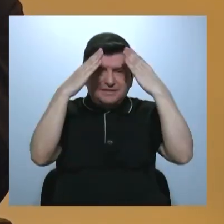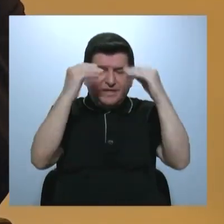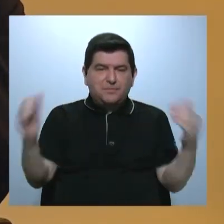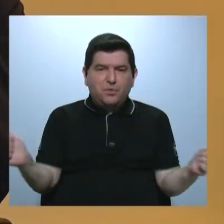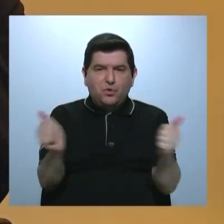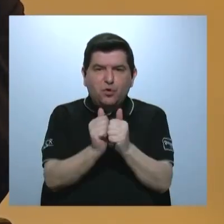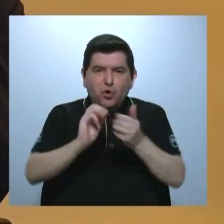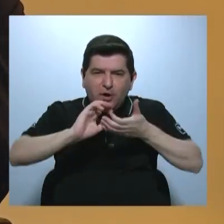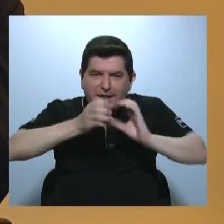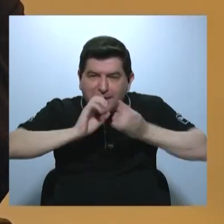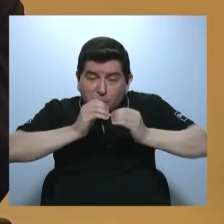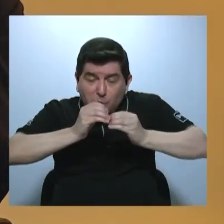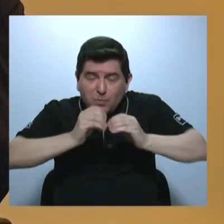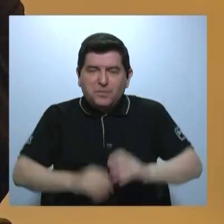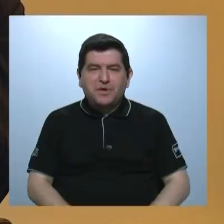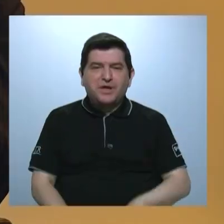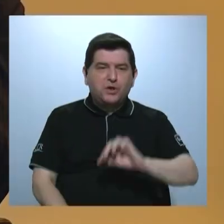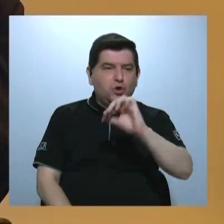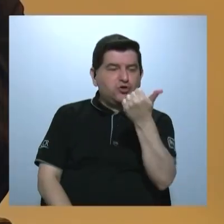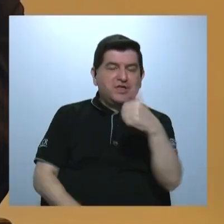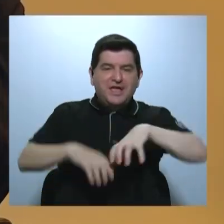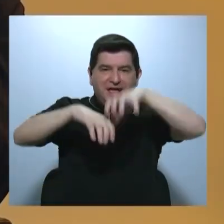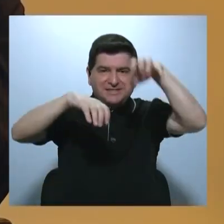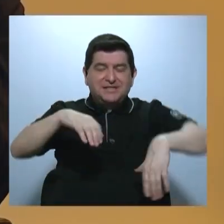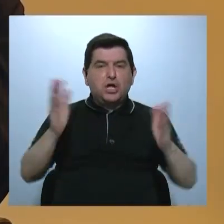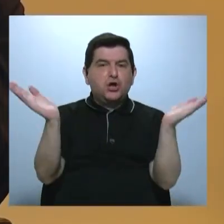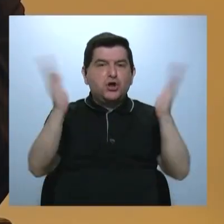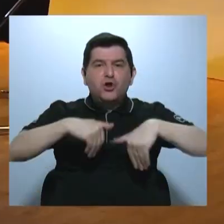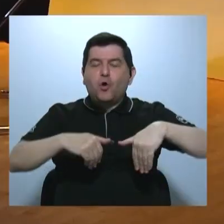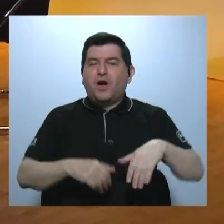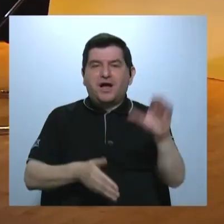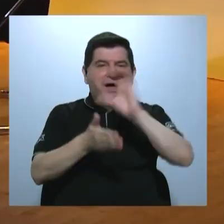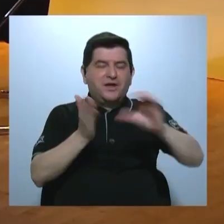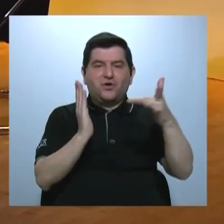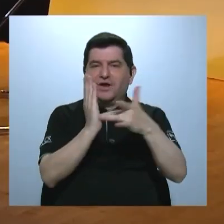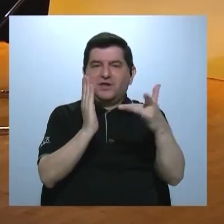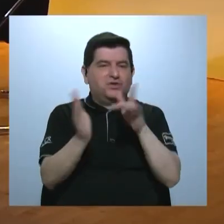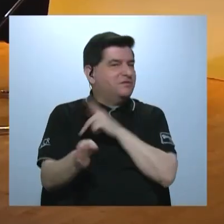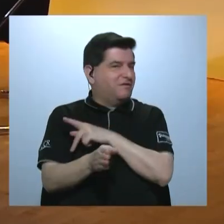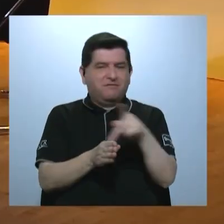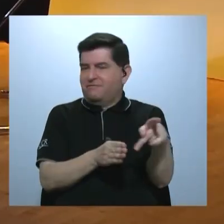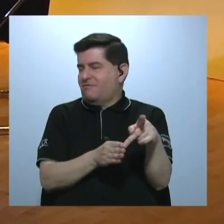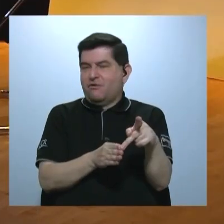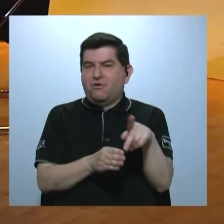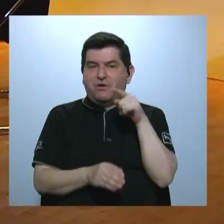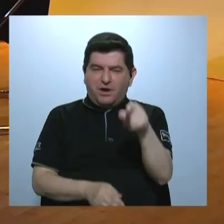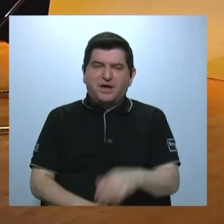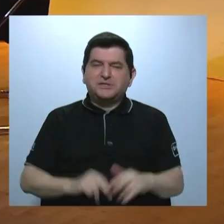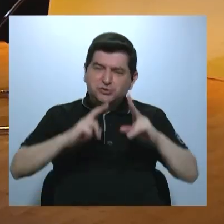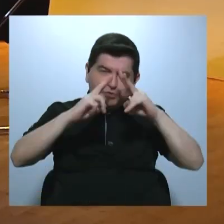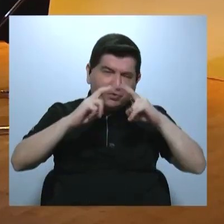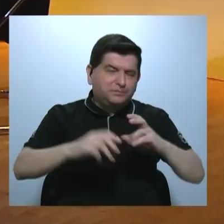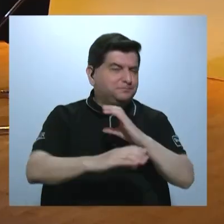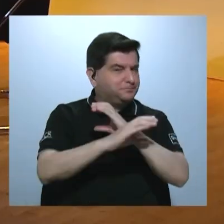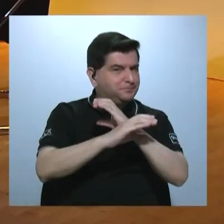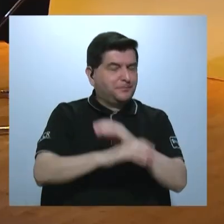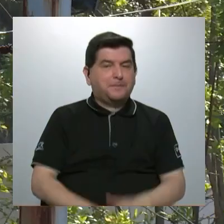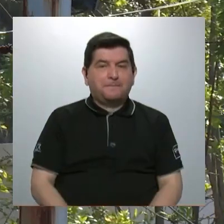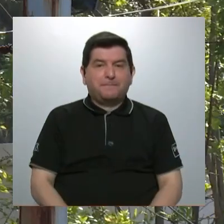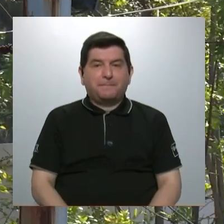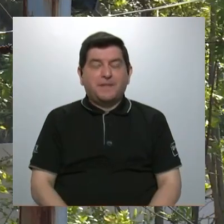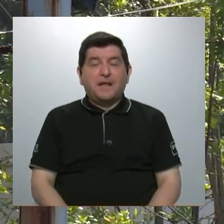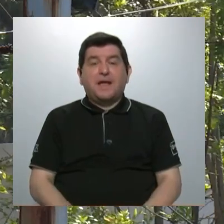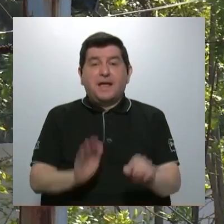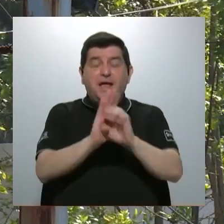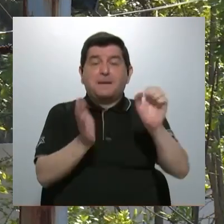el índice es que hay 10 cantones en los que no hay colegios técnicos profesionales. Eso hay que verlo con lupa, eso sí. Un cantón como Monte de